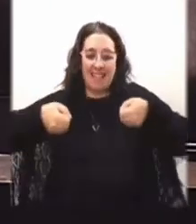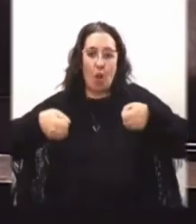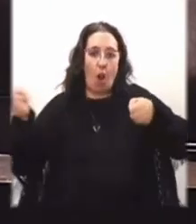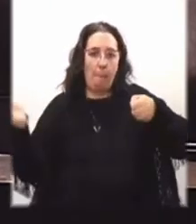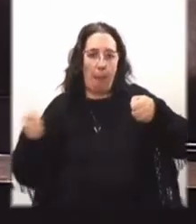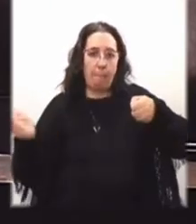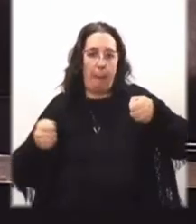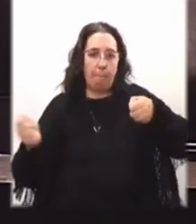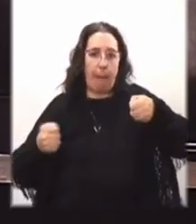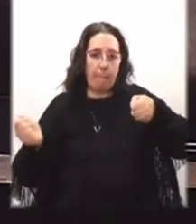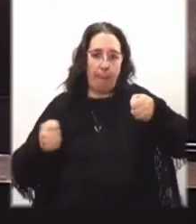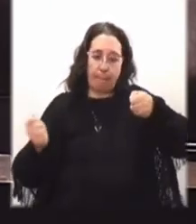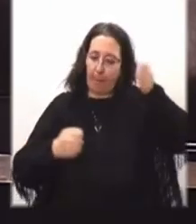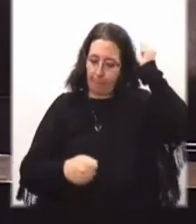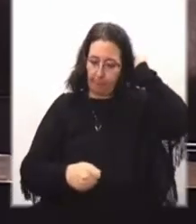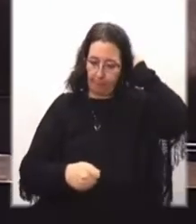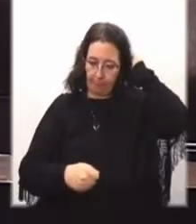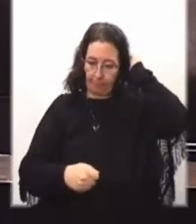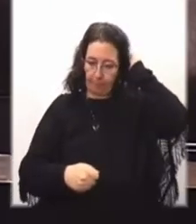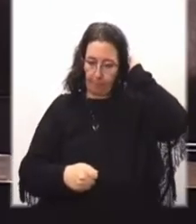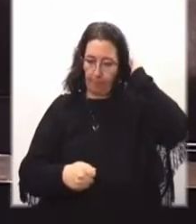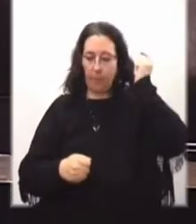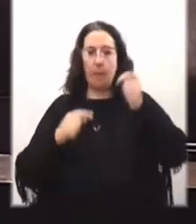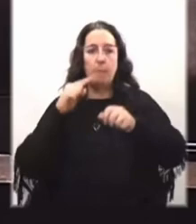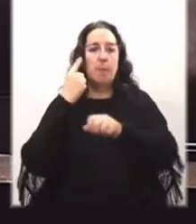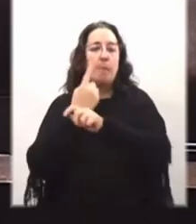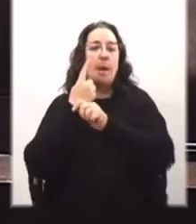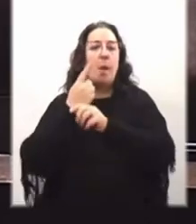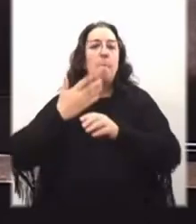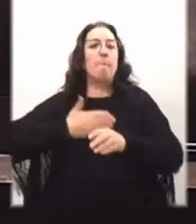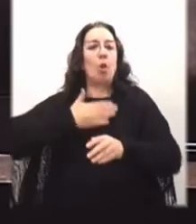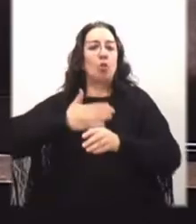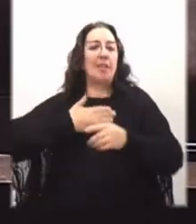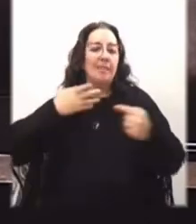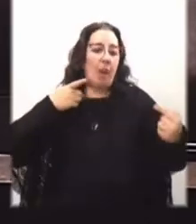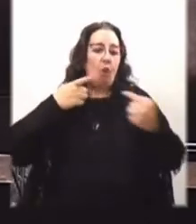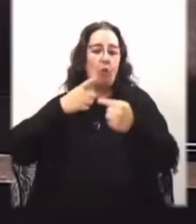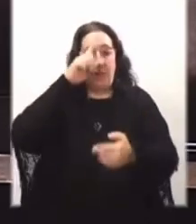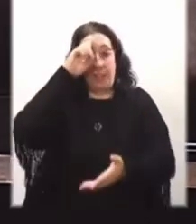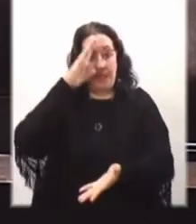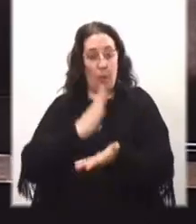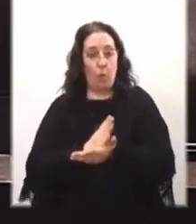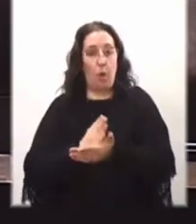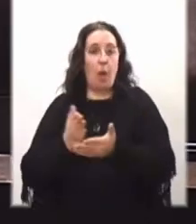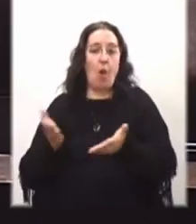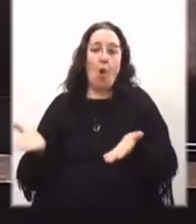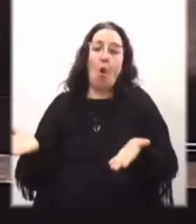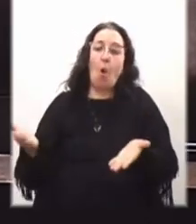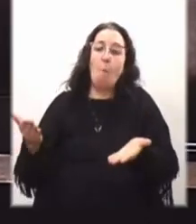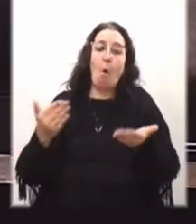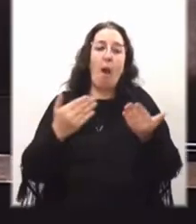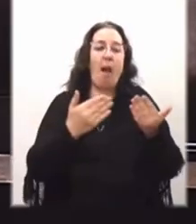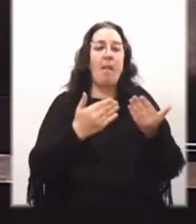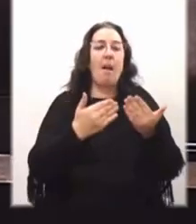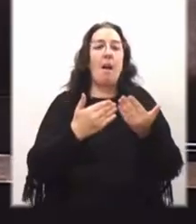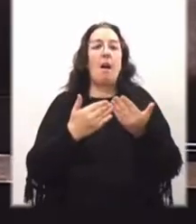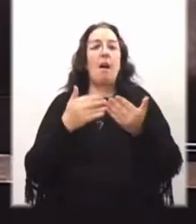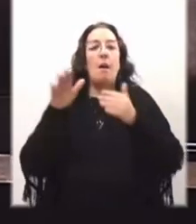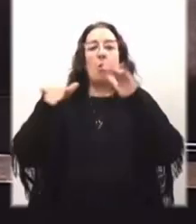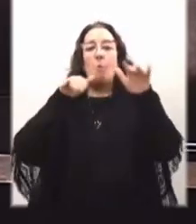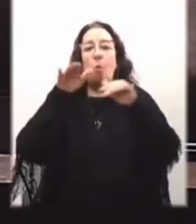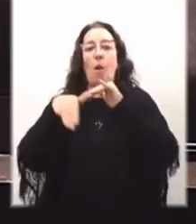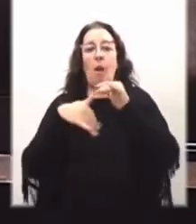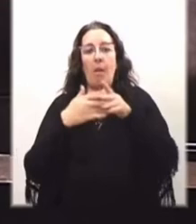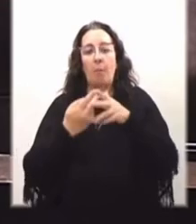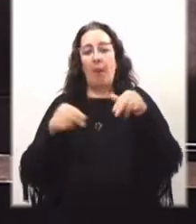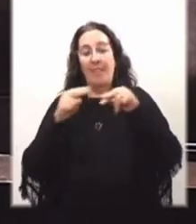consigna de la primera jornada nacional de protesta contra la dictadura, y que es convocada por la Intersectorial, un espacio en el cual participaban los